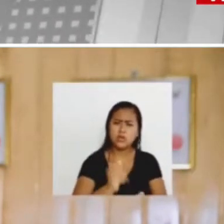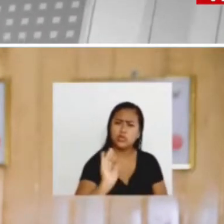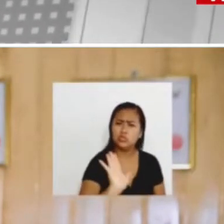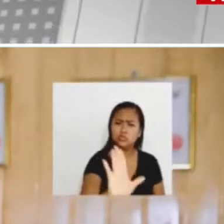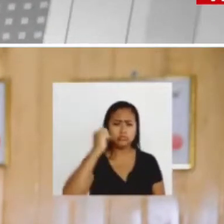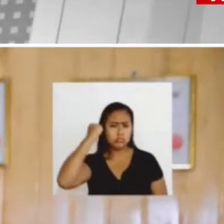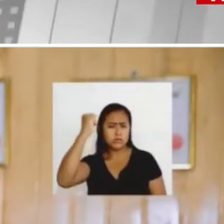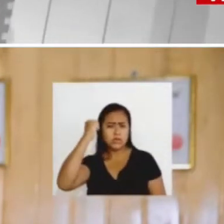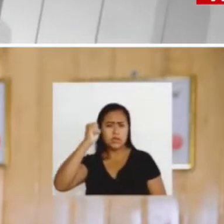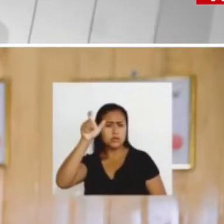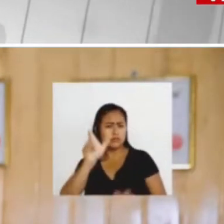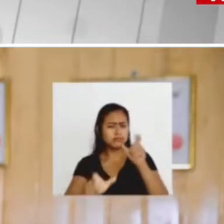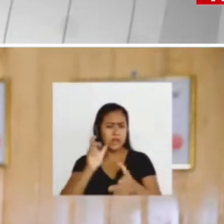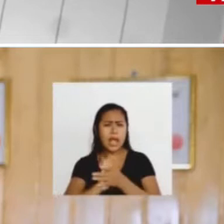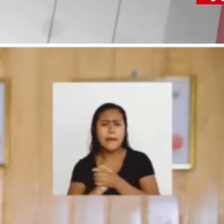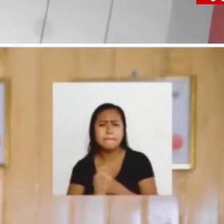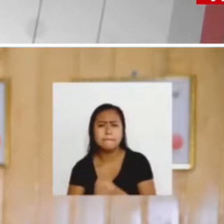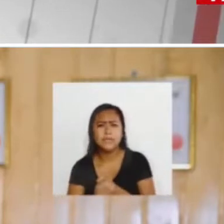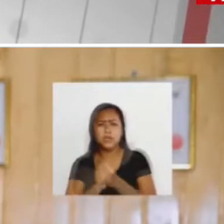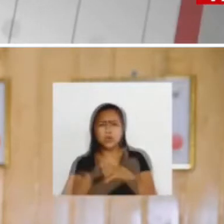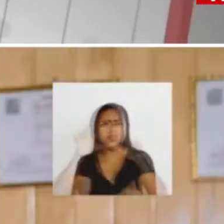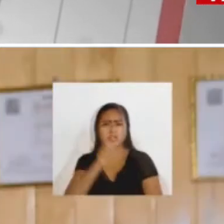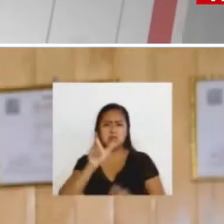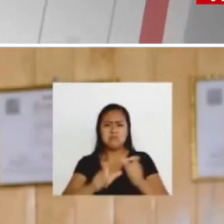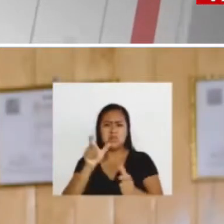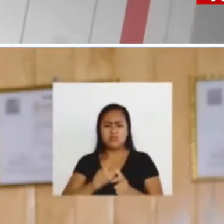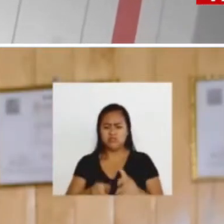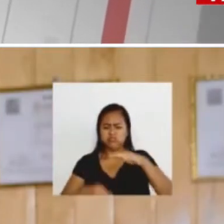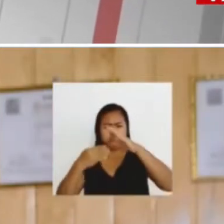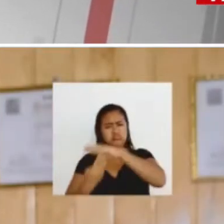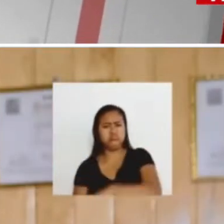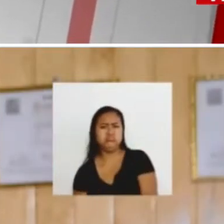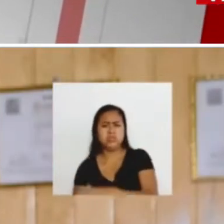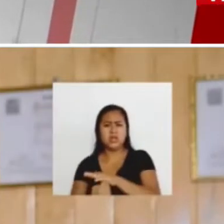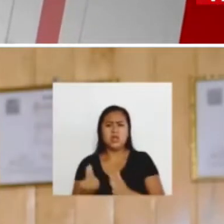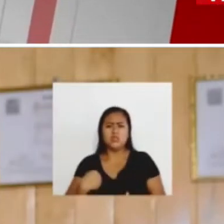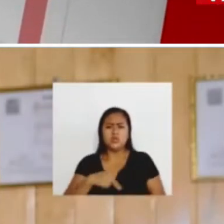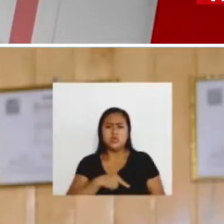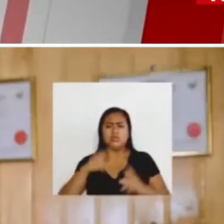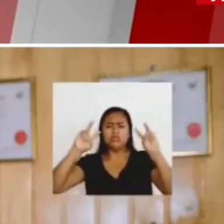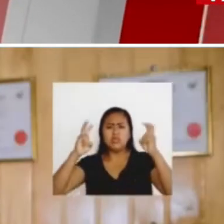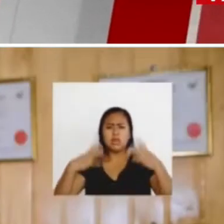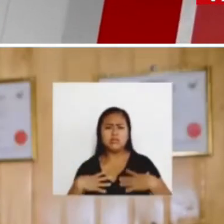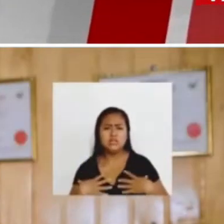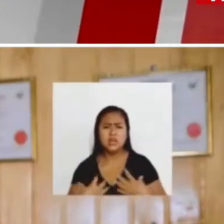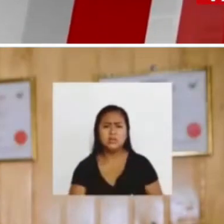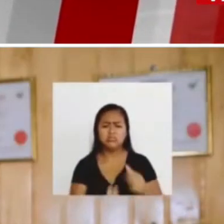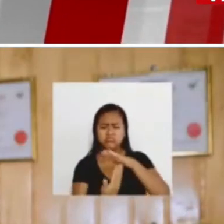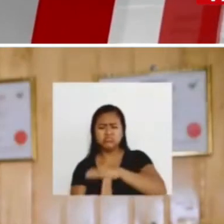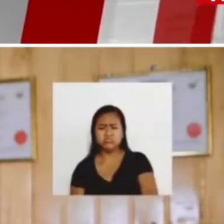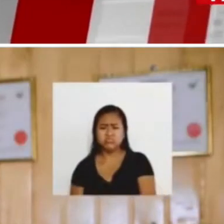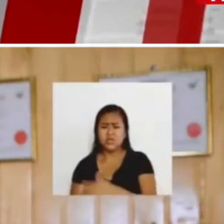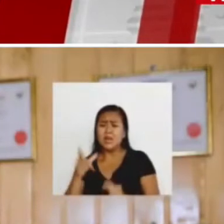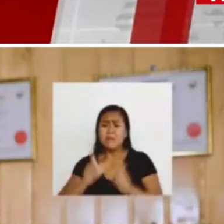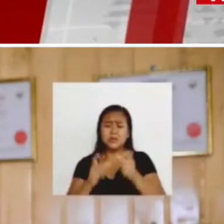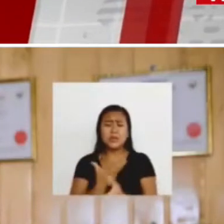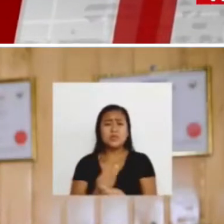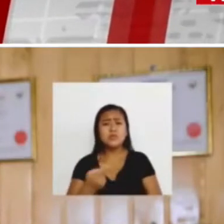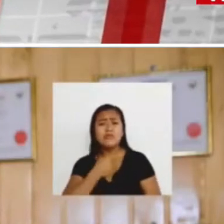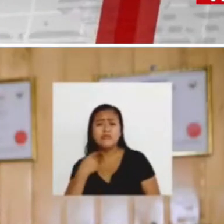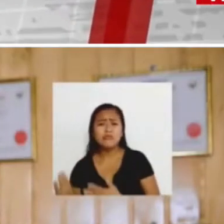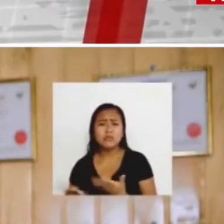en ruinas, gente corrupta, inepta, insensible, ¿no?, a los problemas de nuestro país y de nuestra